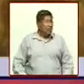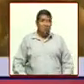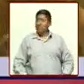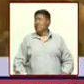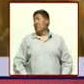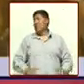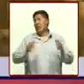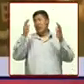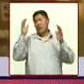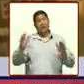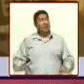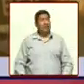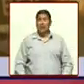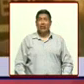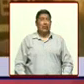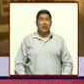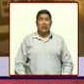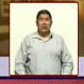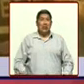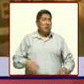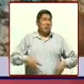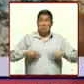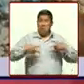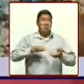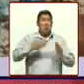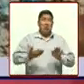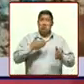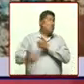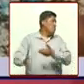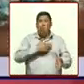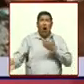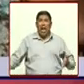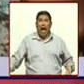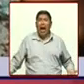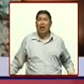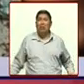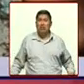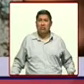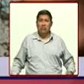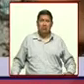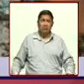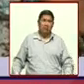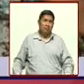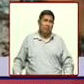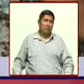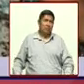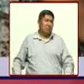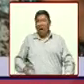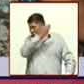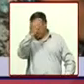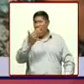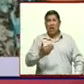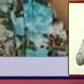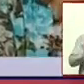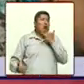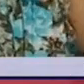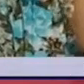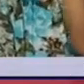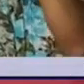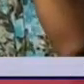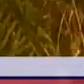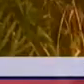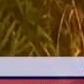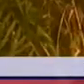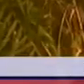Que nos quememos, igual vamos a sea vivo o muerto, pero nos sacarán, pero ¿qué más vamos a hacer? Allá a Conce nos